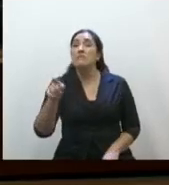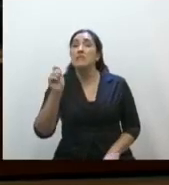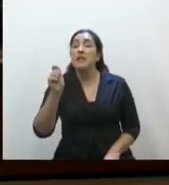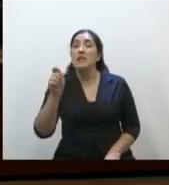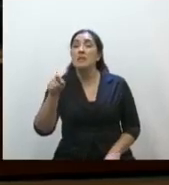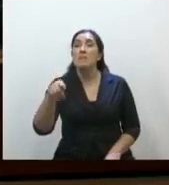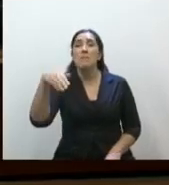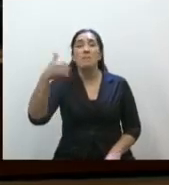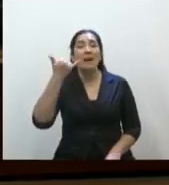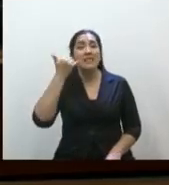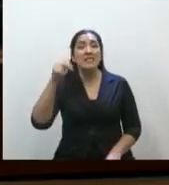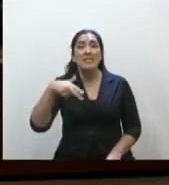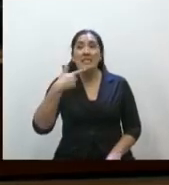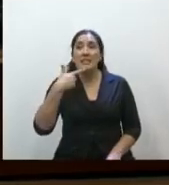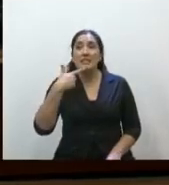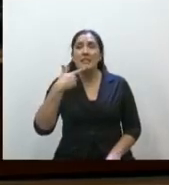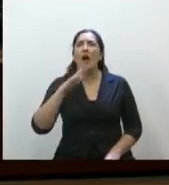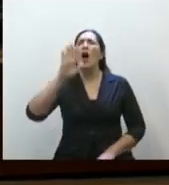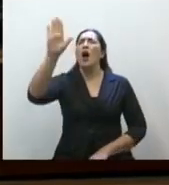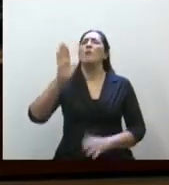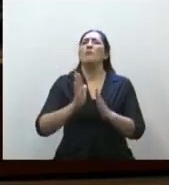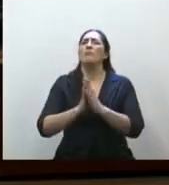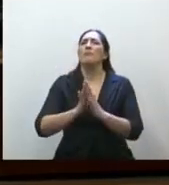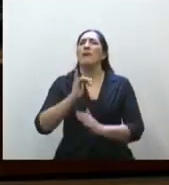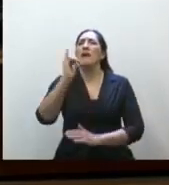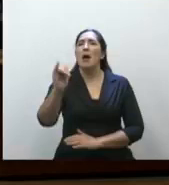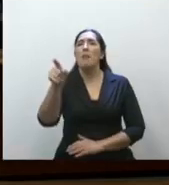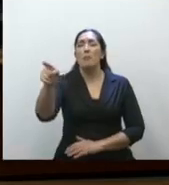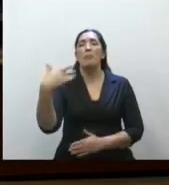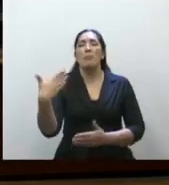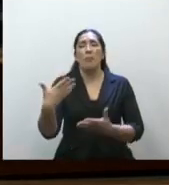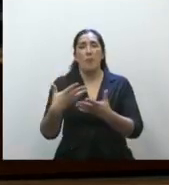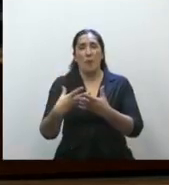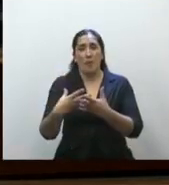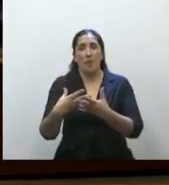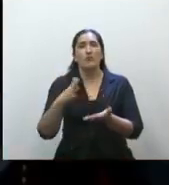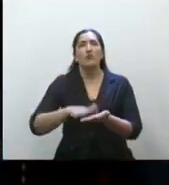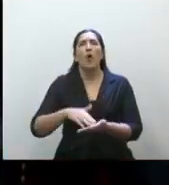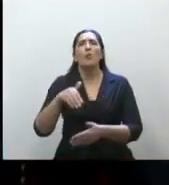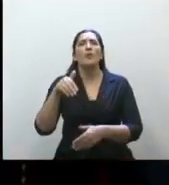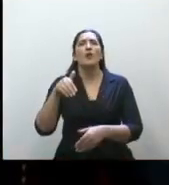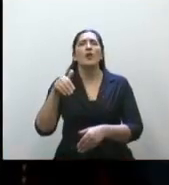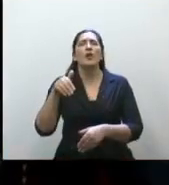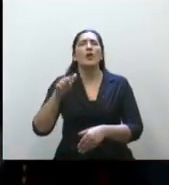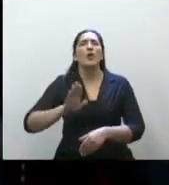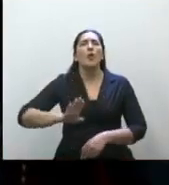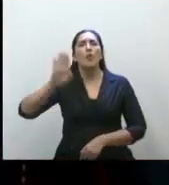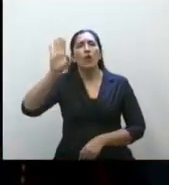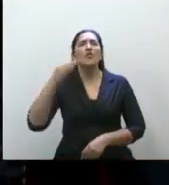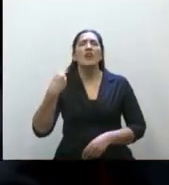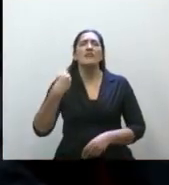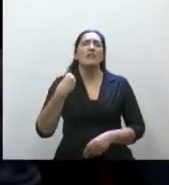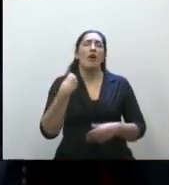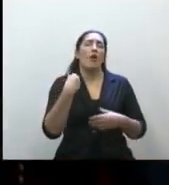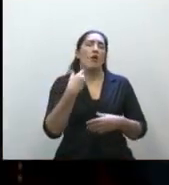Presidente, para que usted pueda aclarar después el sentido del voto, como el rechazo o... Ahora